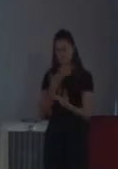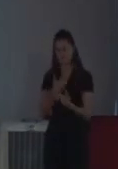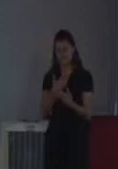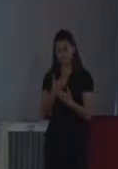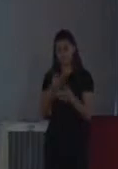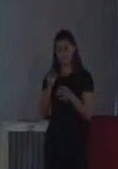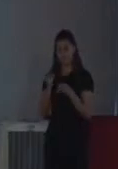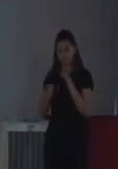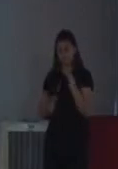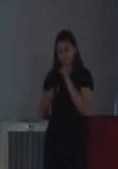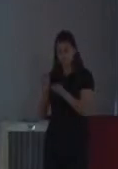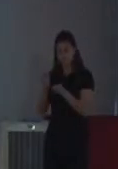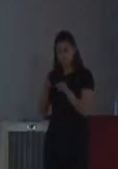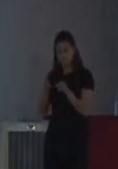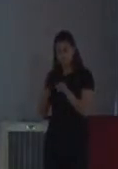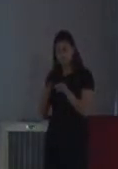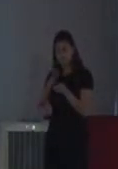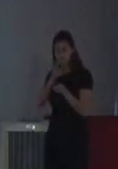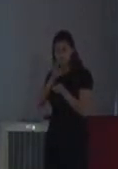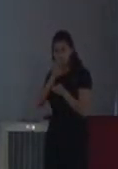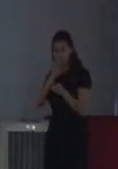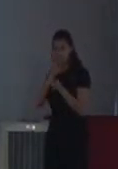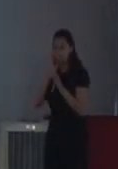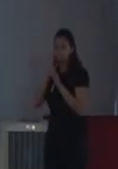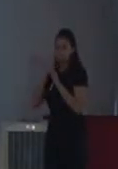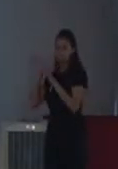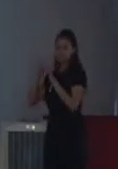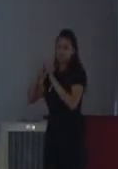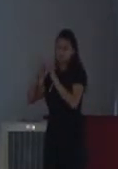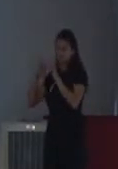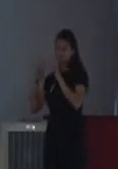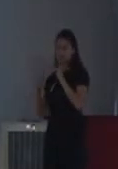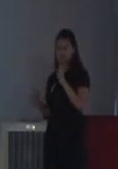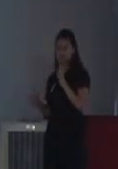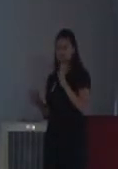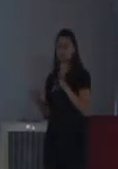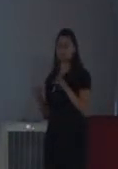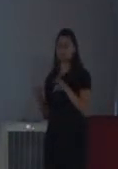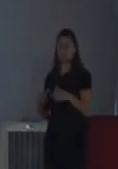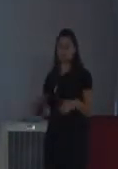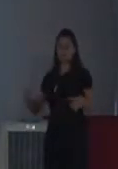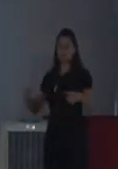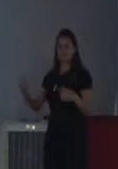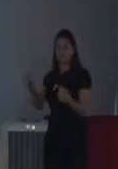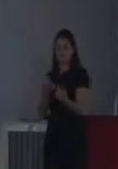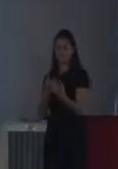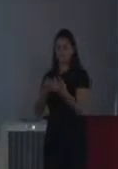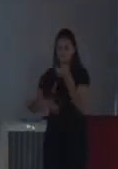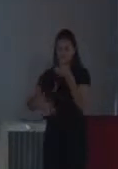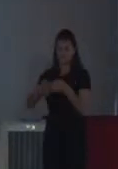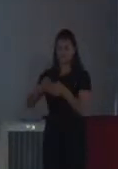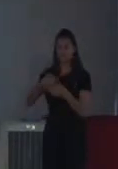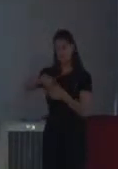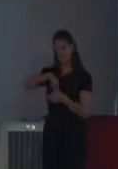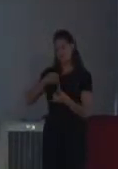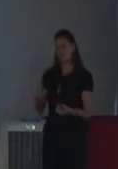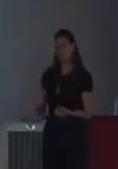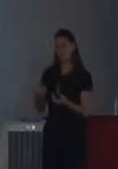esta jurisprudencia es dada por la Corte Constitucional, ¿sí? Y por otro